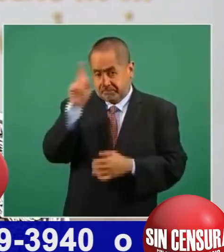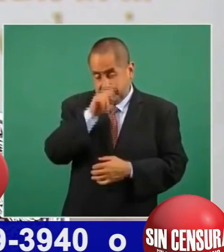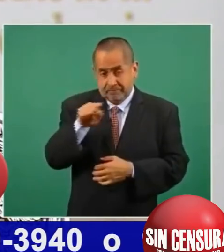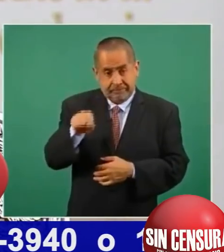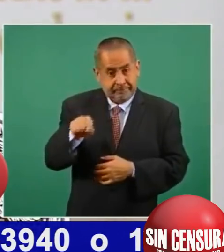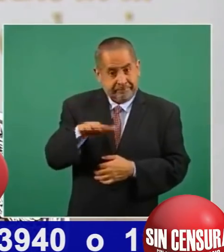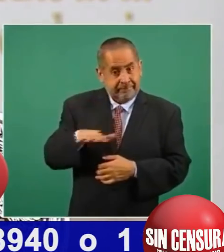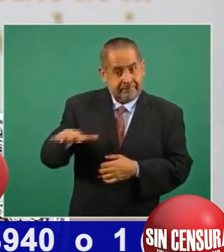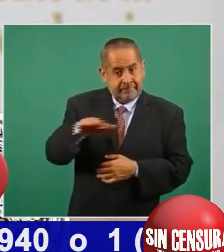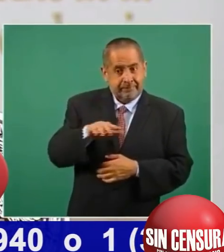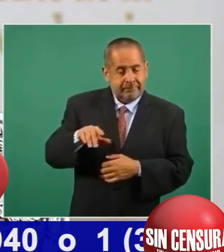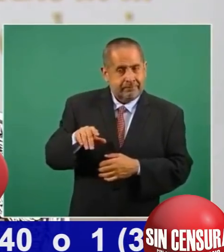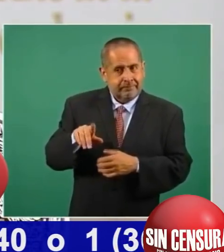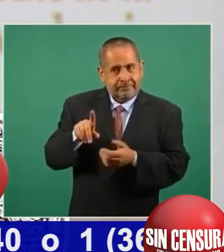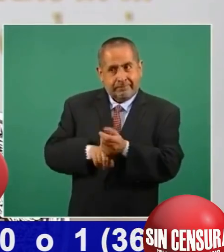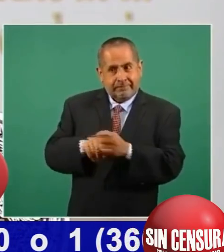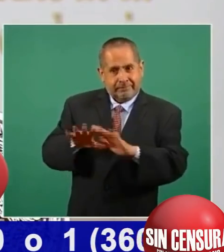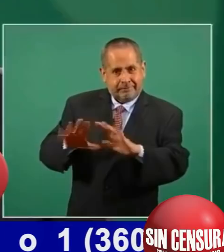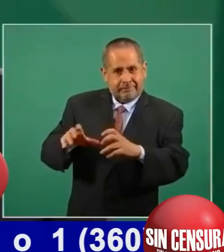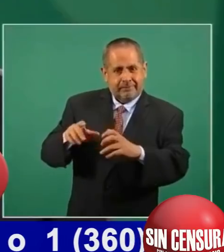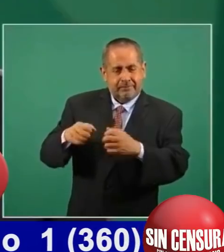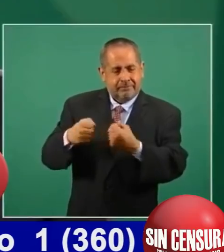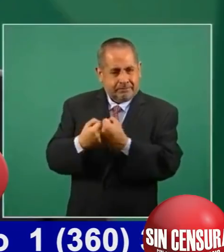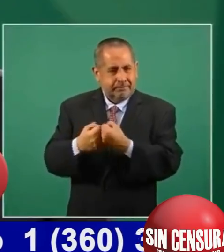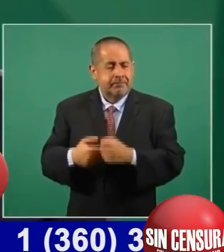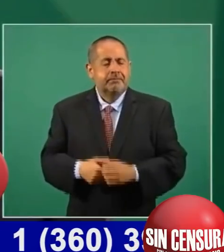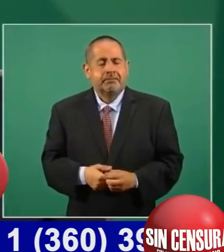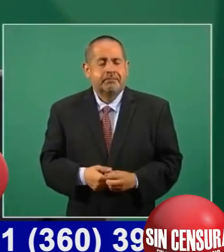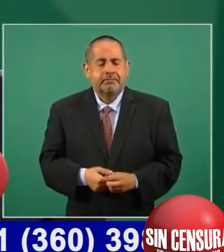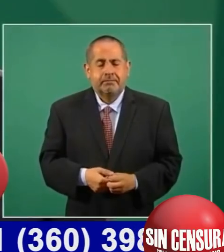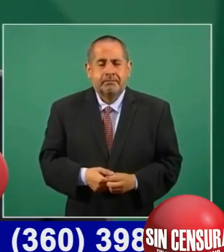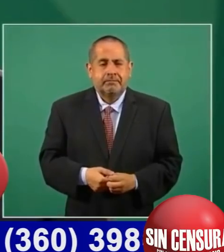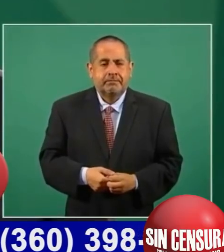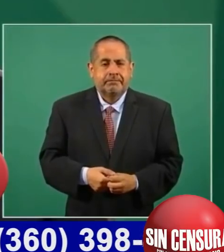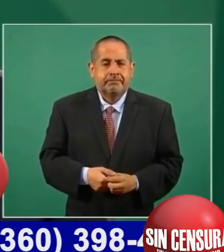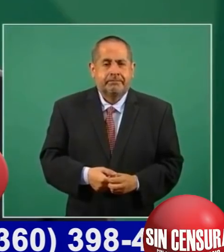Esa franja fronteriza.